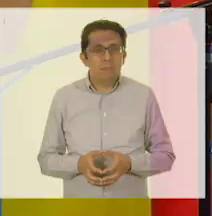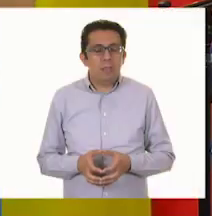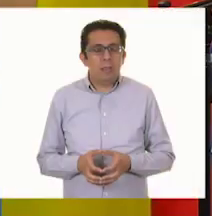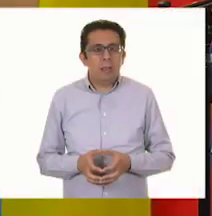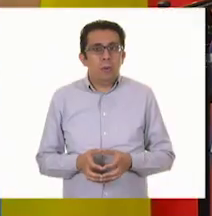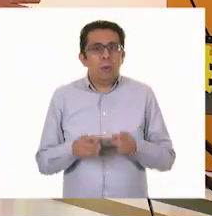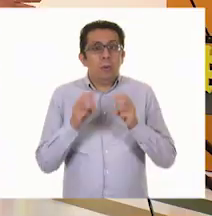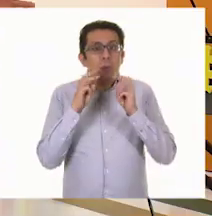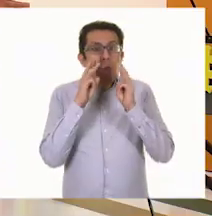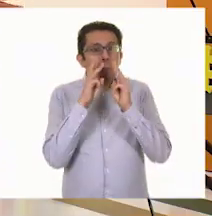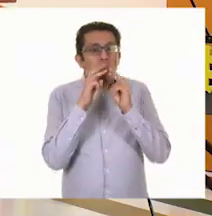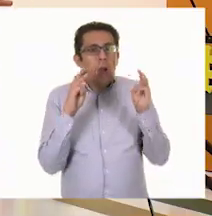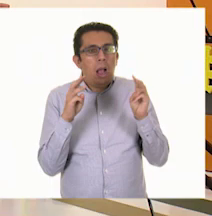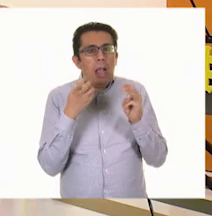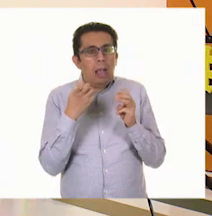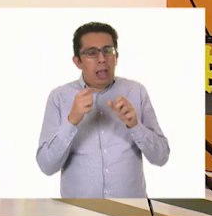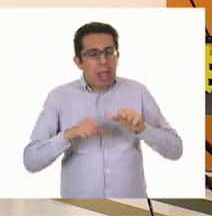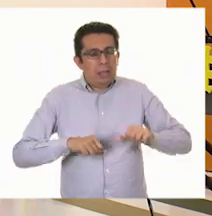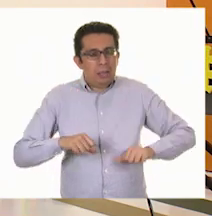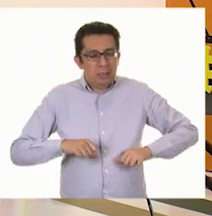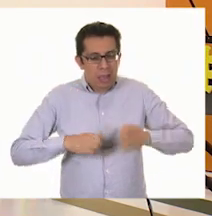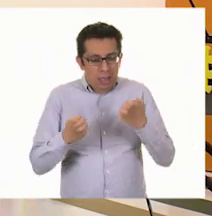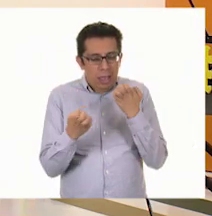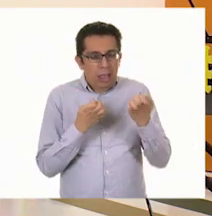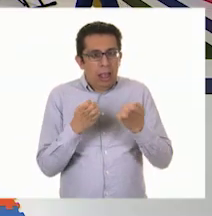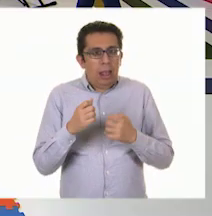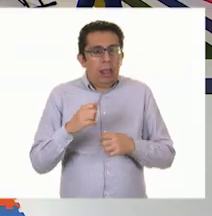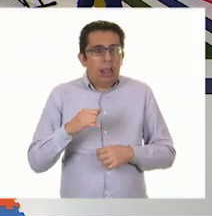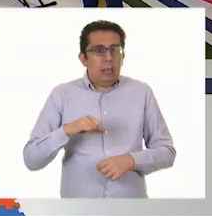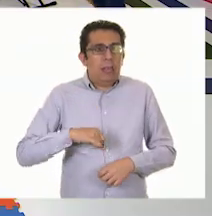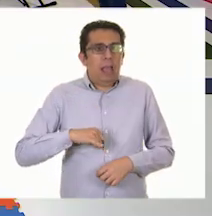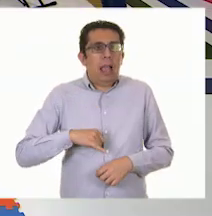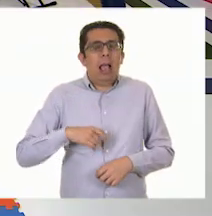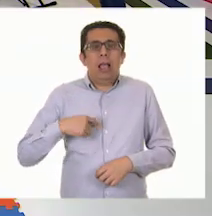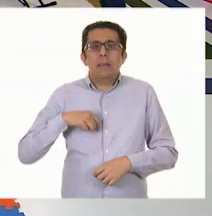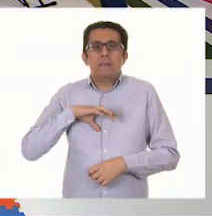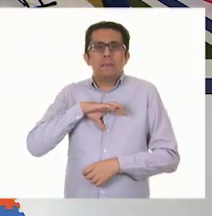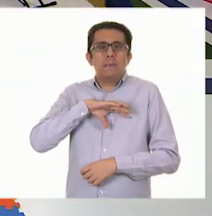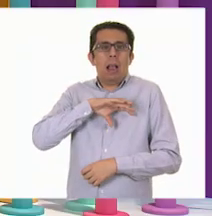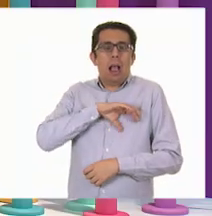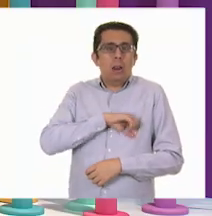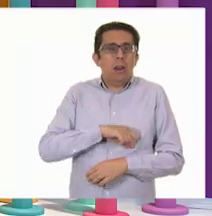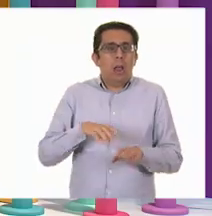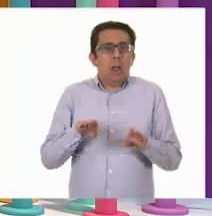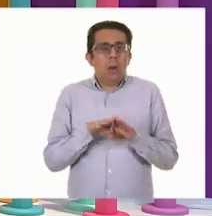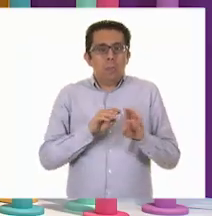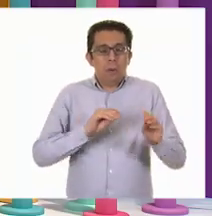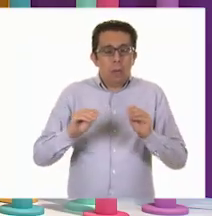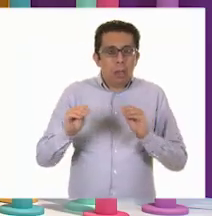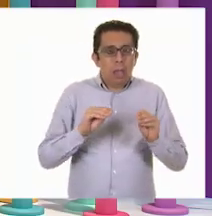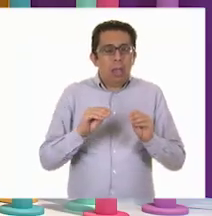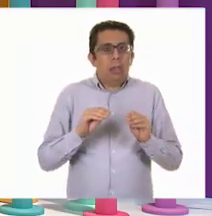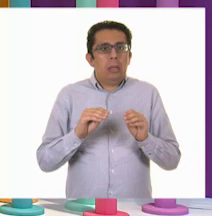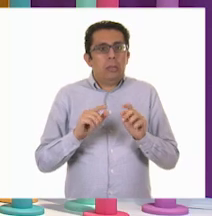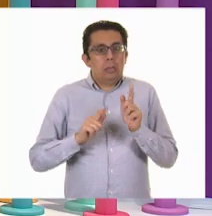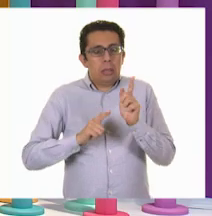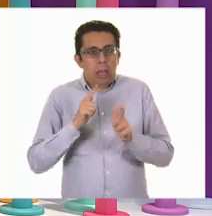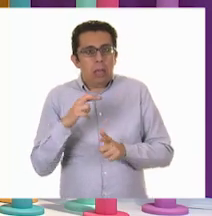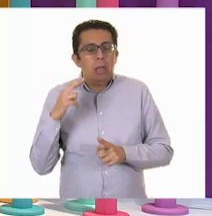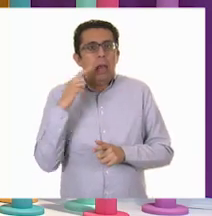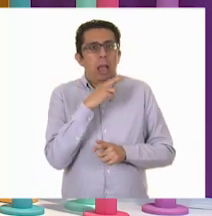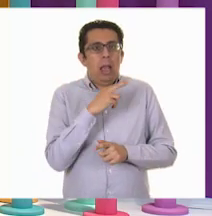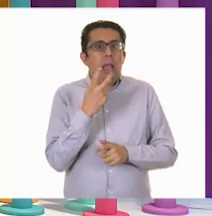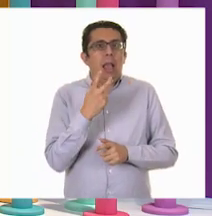¡Wow! ¡Qué interesante este ejercicio que acabamos de hacer, ¿no, Pili? Me encantó y la diferencia entre una manera de movernos y otra y cómo sonaba era